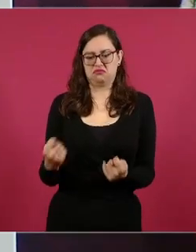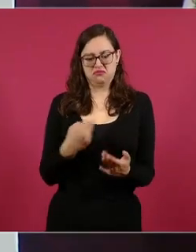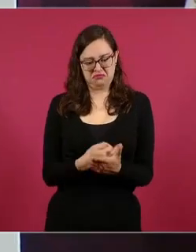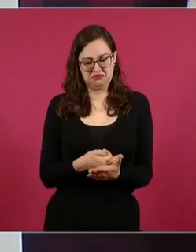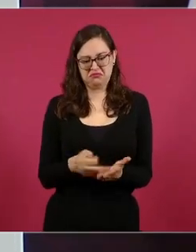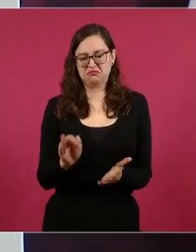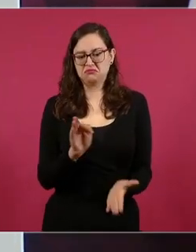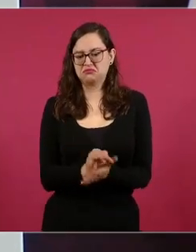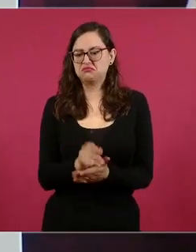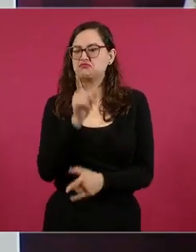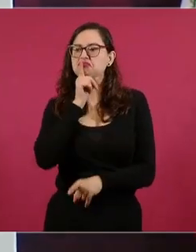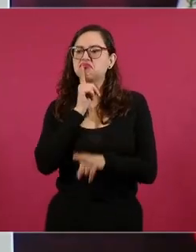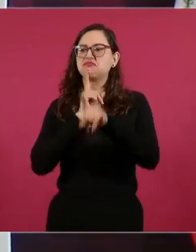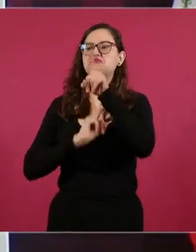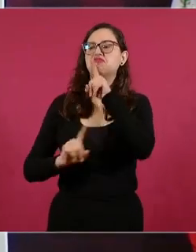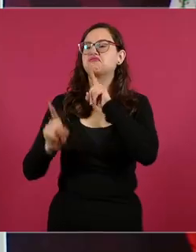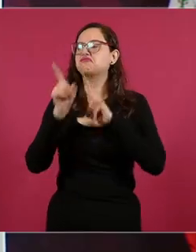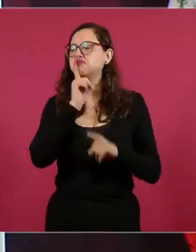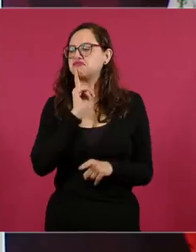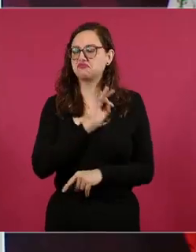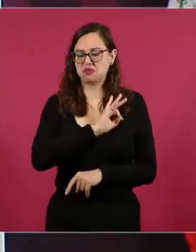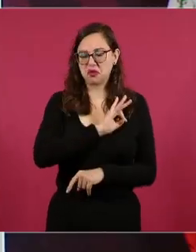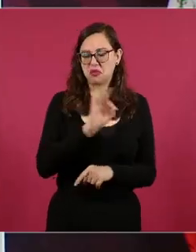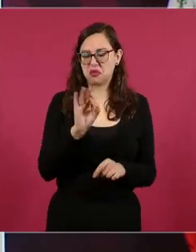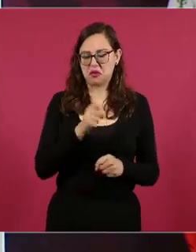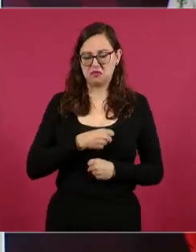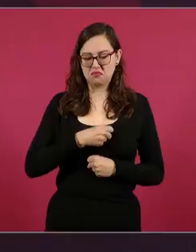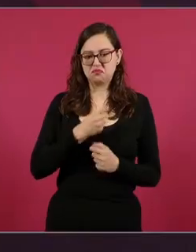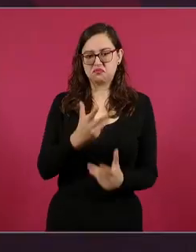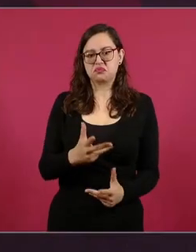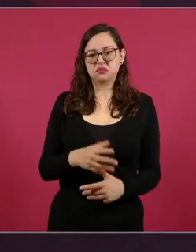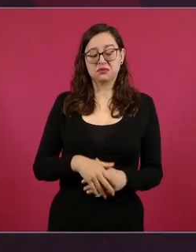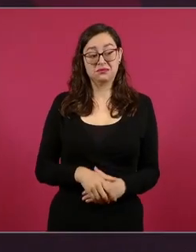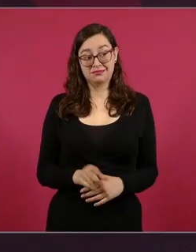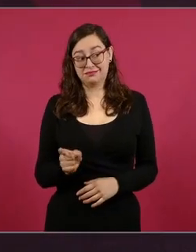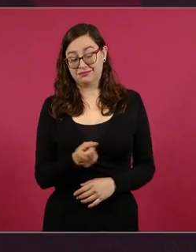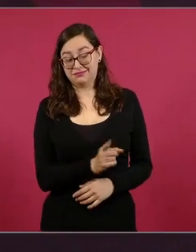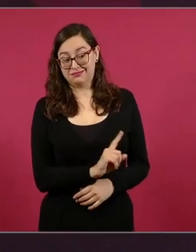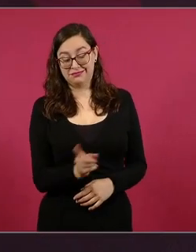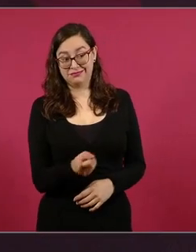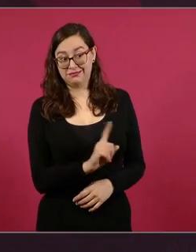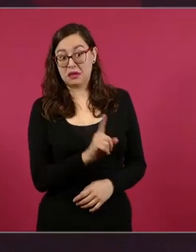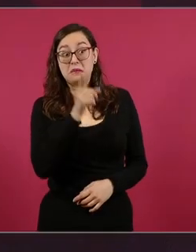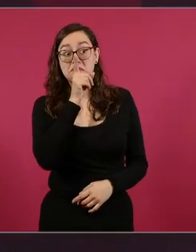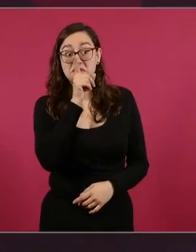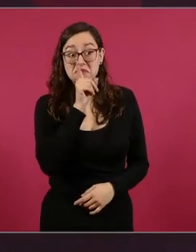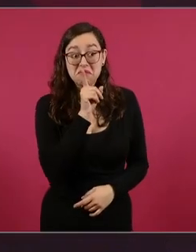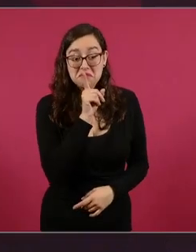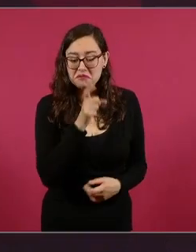y está permitido decir de vez en cuando una mentira piadosa.